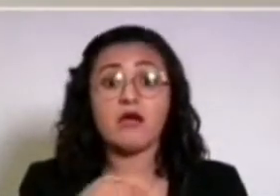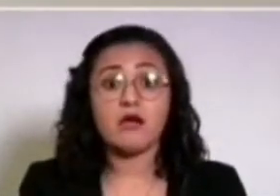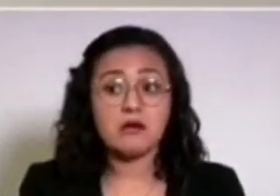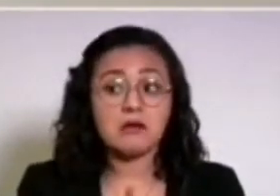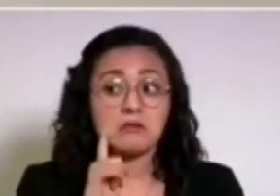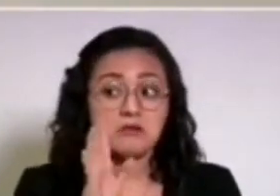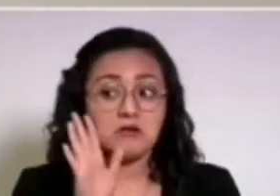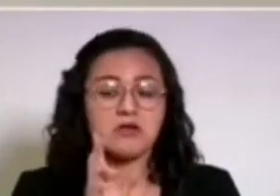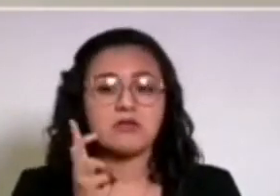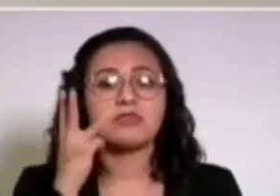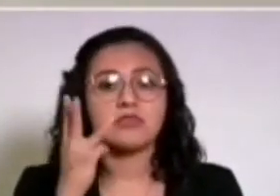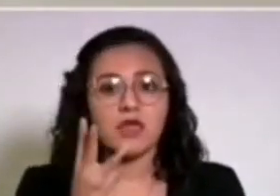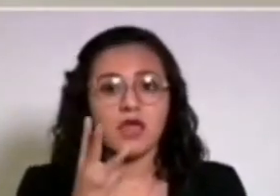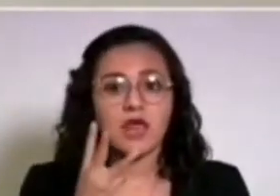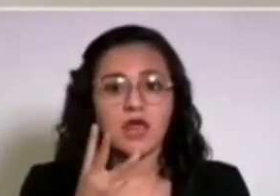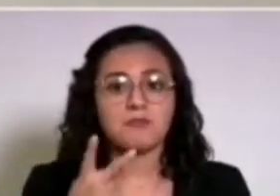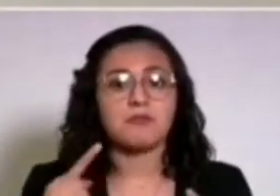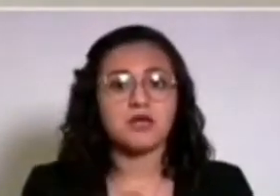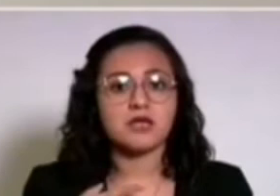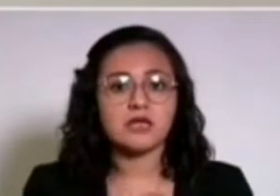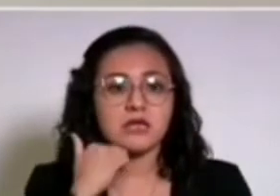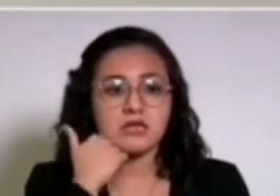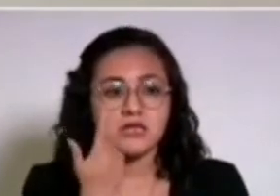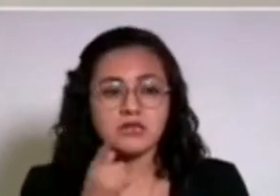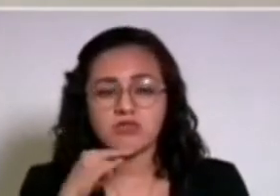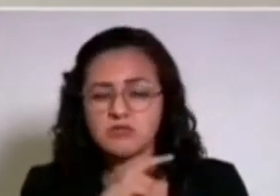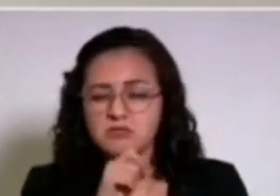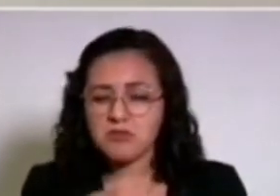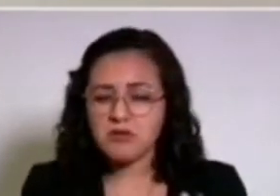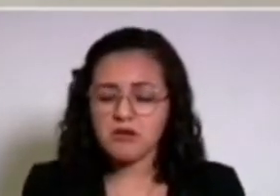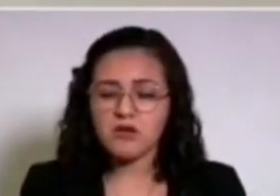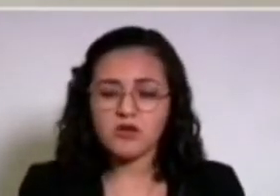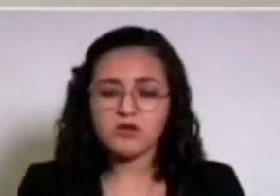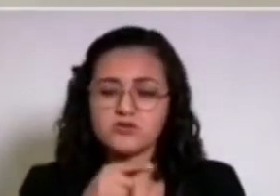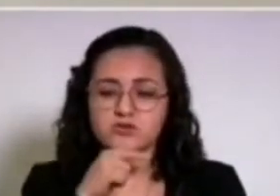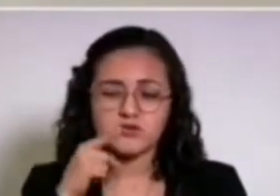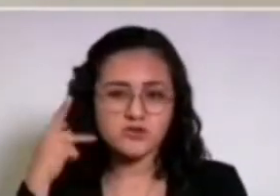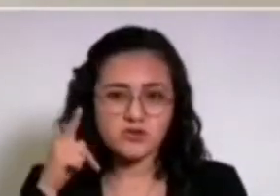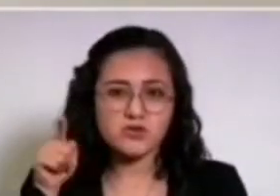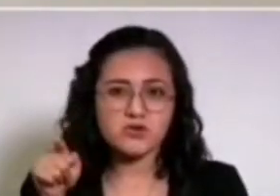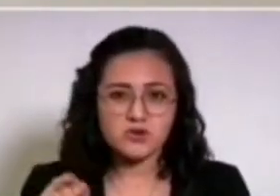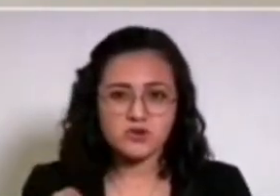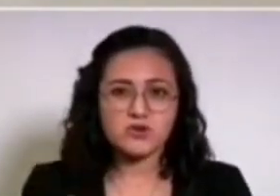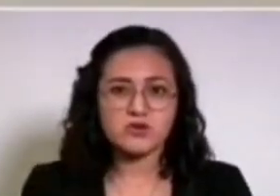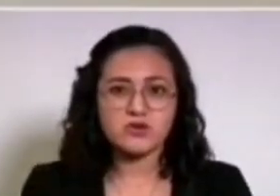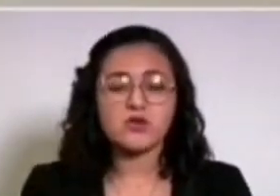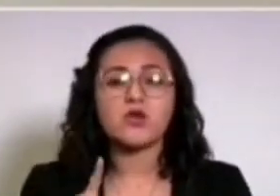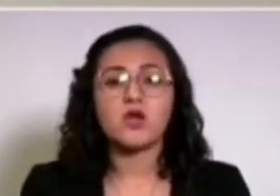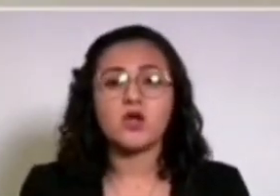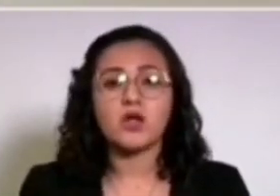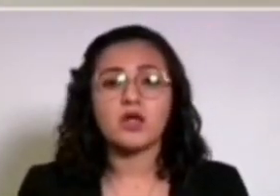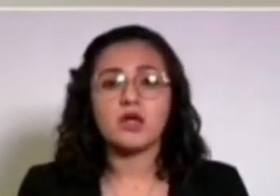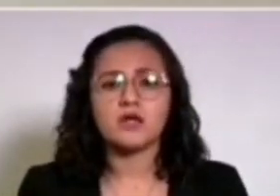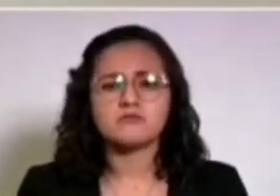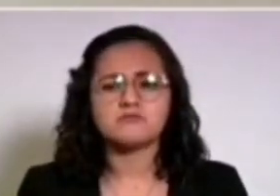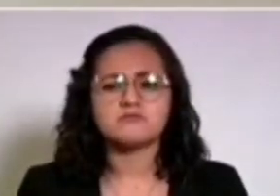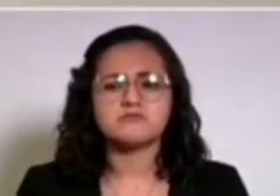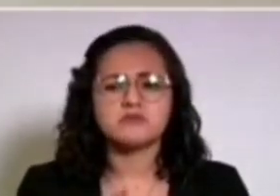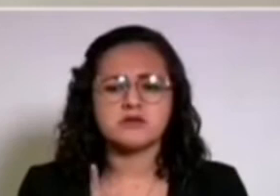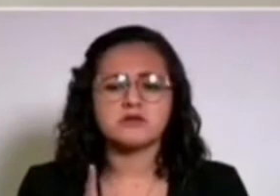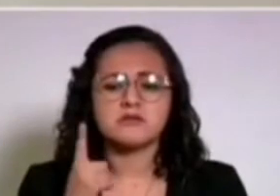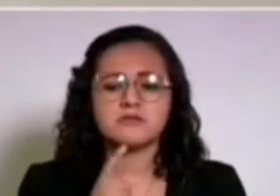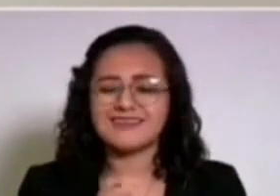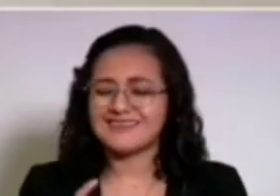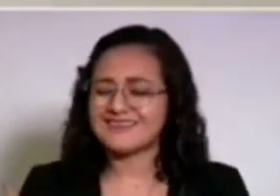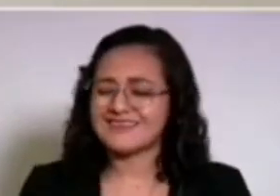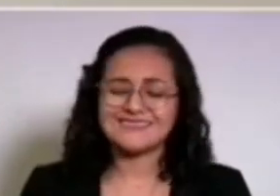tenemos tres ya levantadas en el acta fue en el hospital del niño poblano donde brincaron el primer